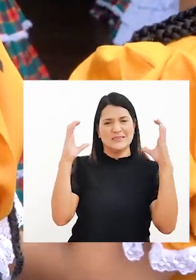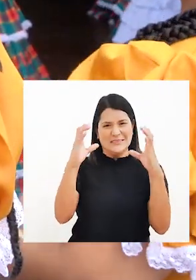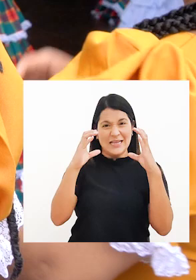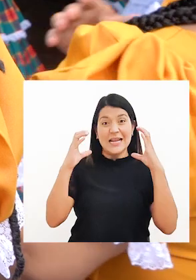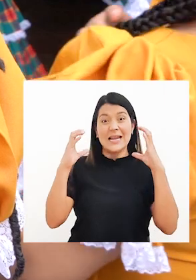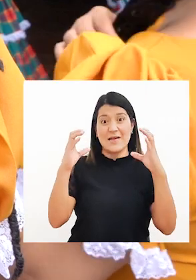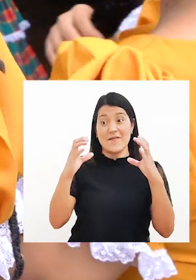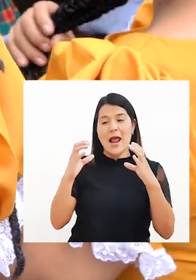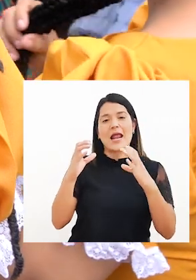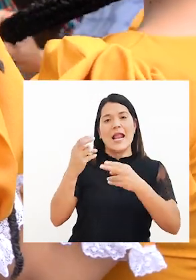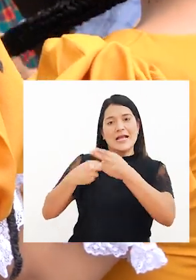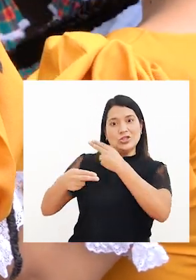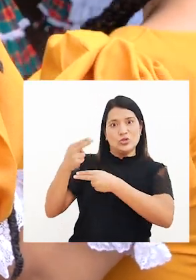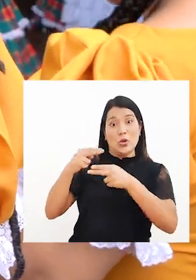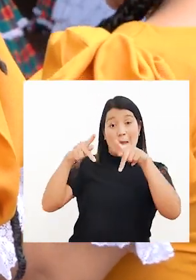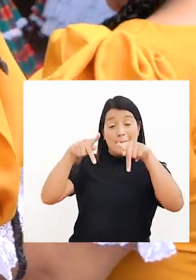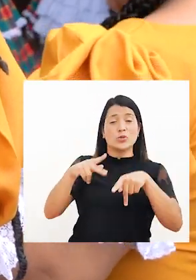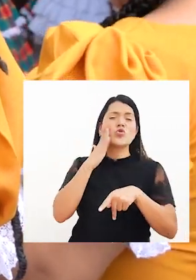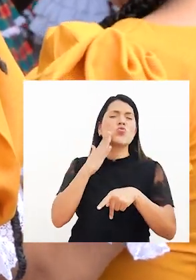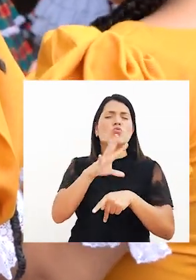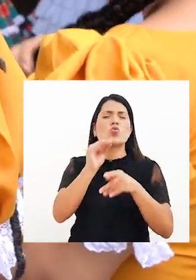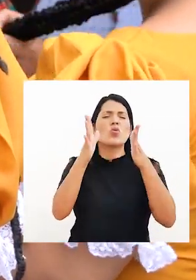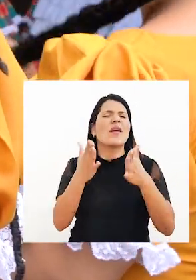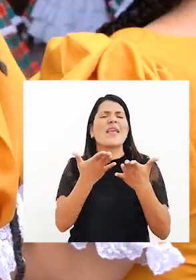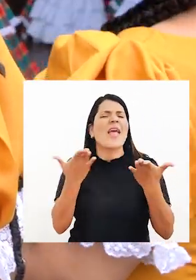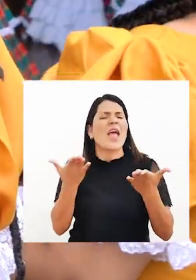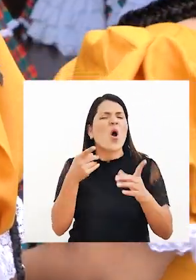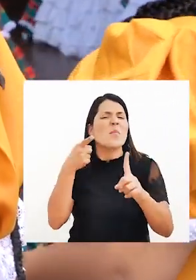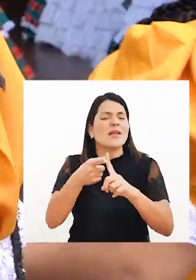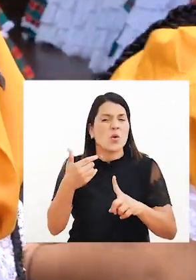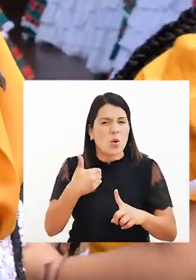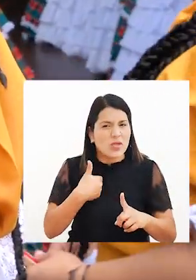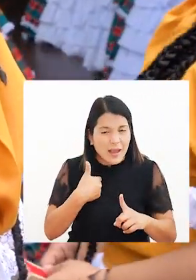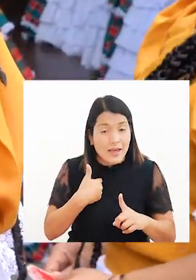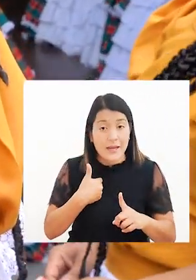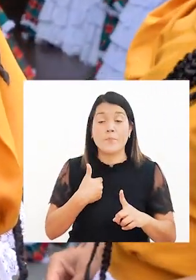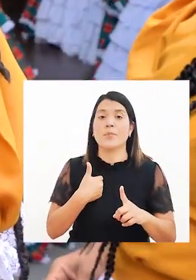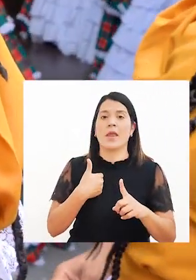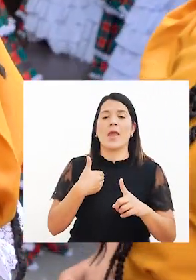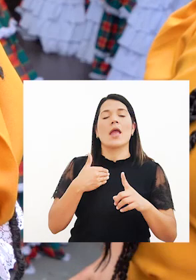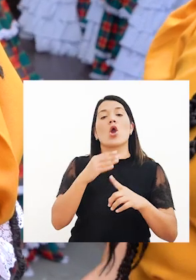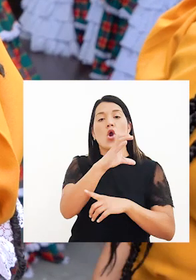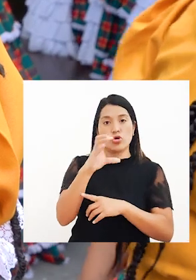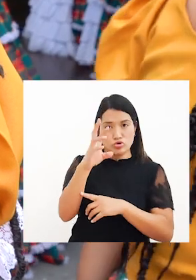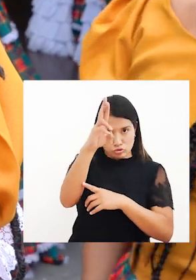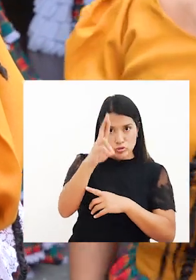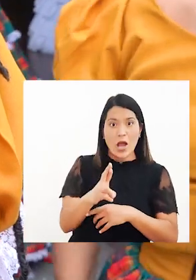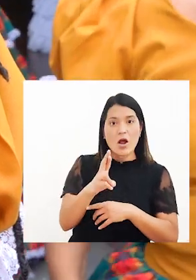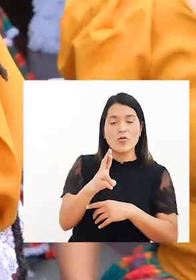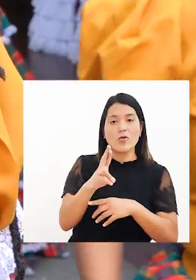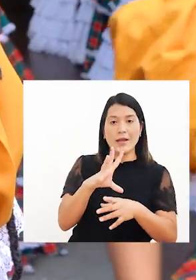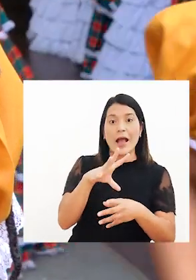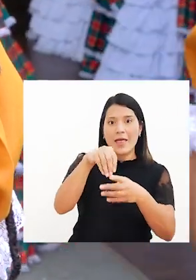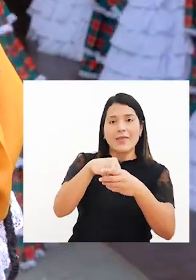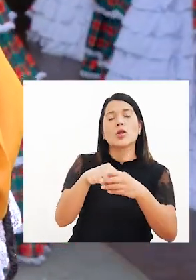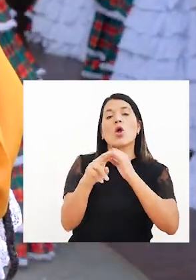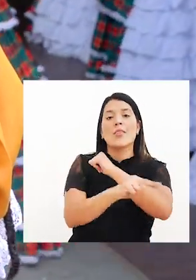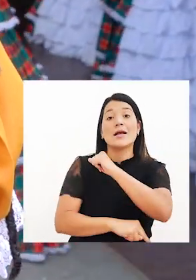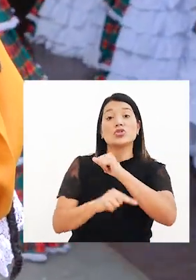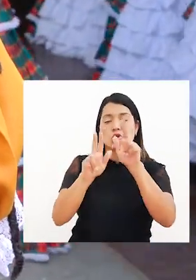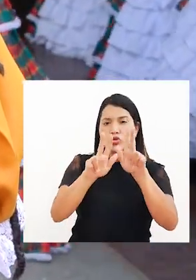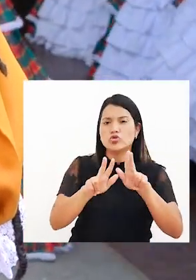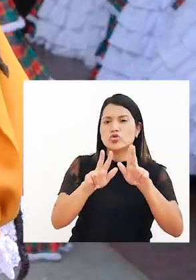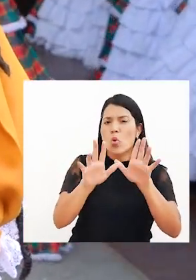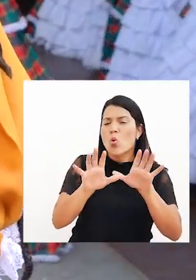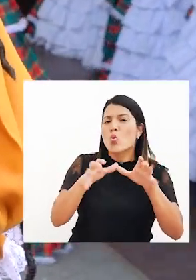que se buscan son tres cosas a nivel internacional. Y Costa Rica es signatario de la Organización de las Naciones Unidas, en las